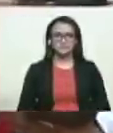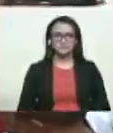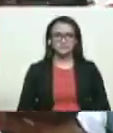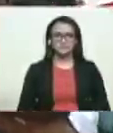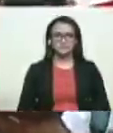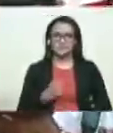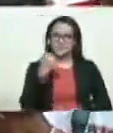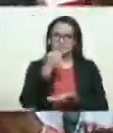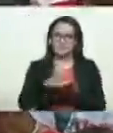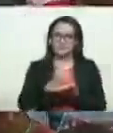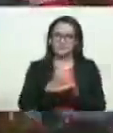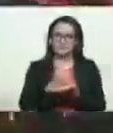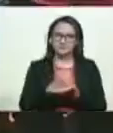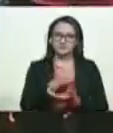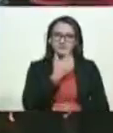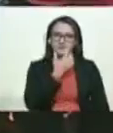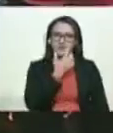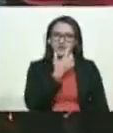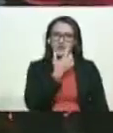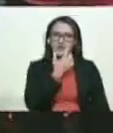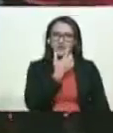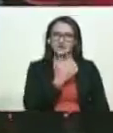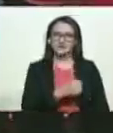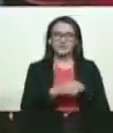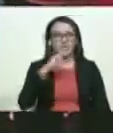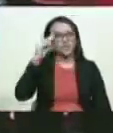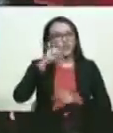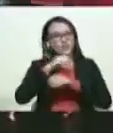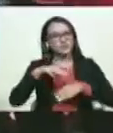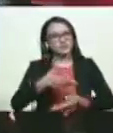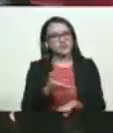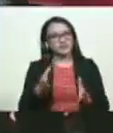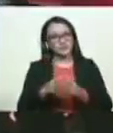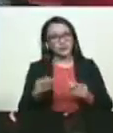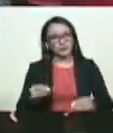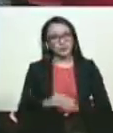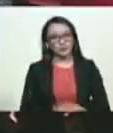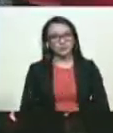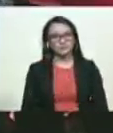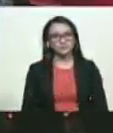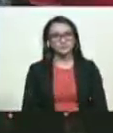amén y dios los bendiga a todos ustedes